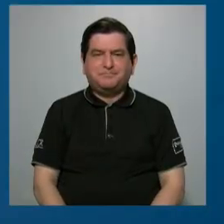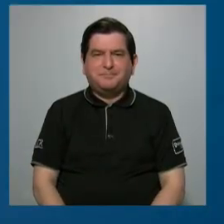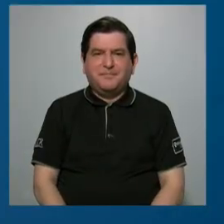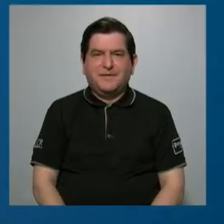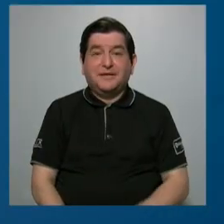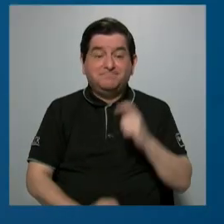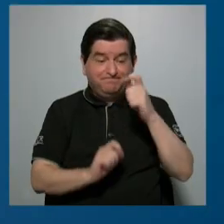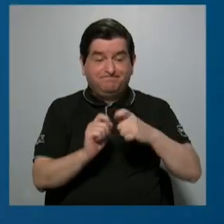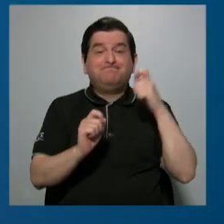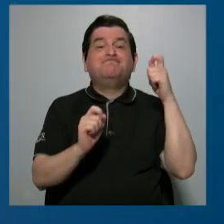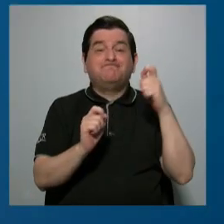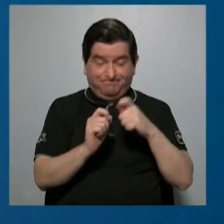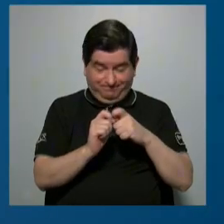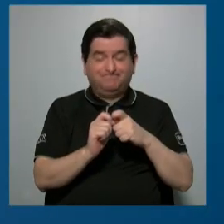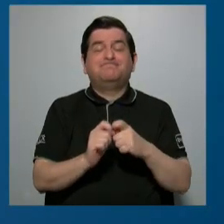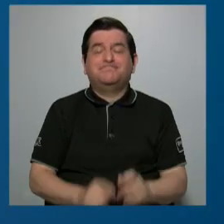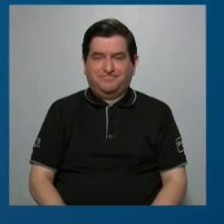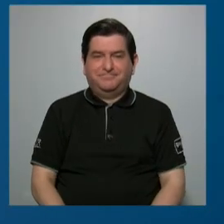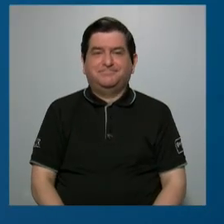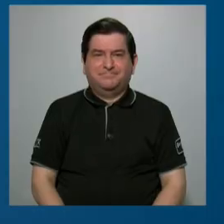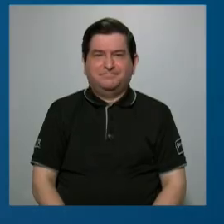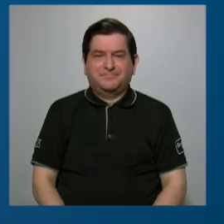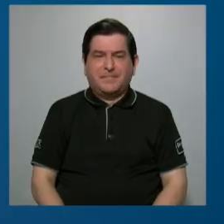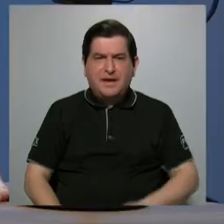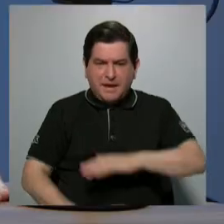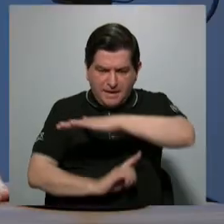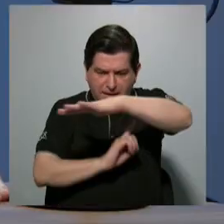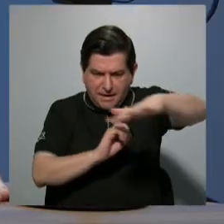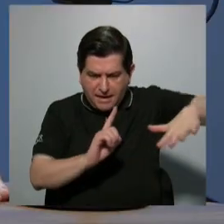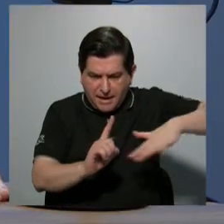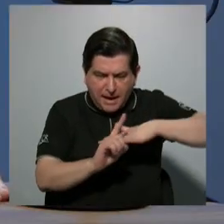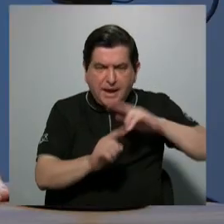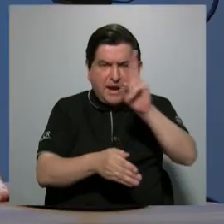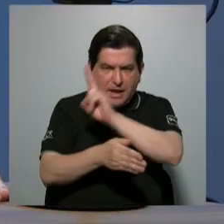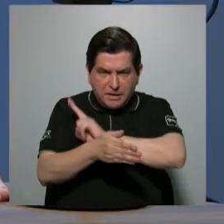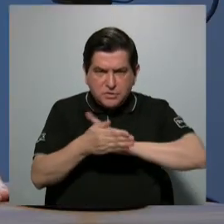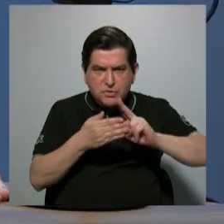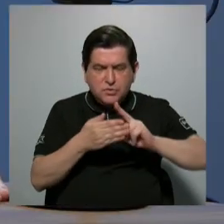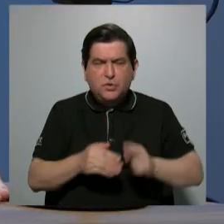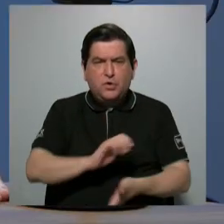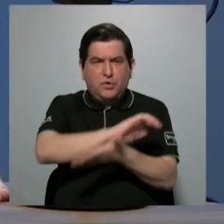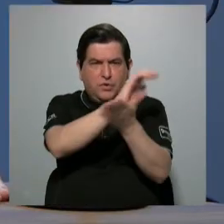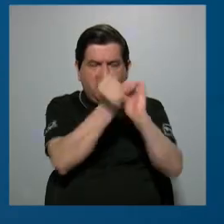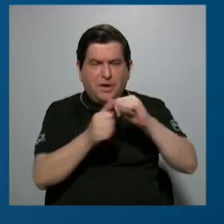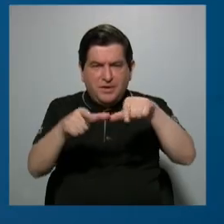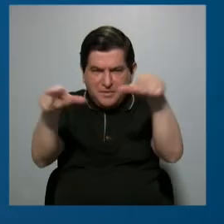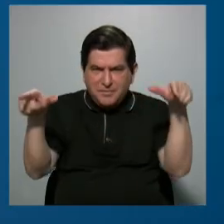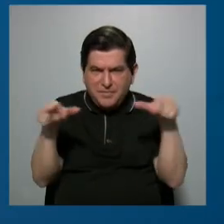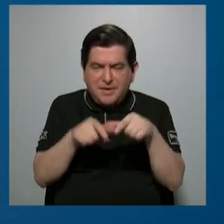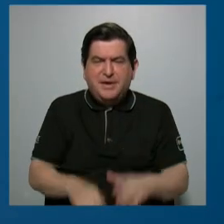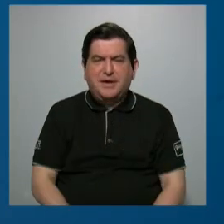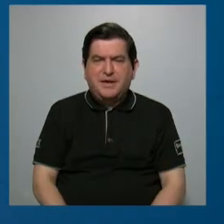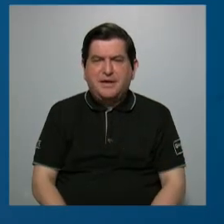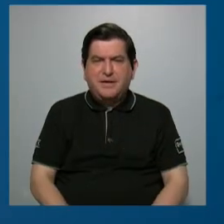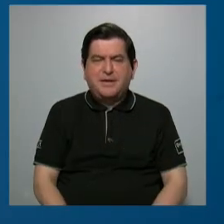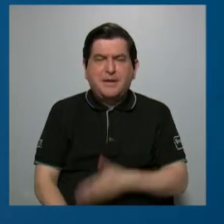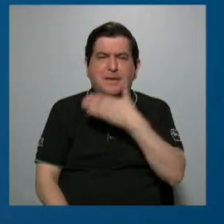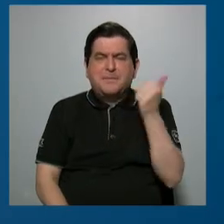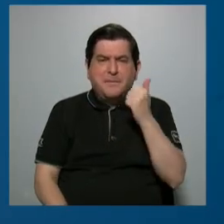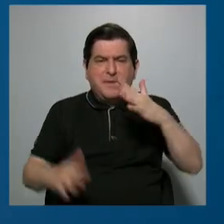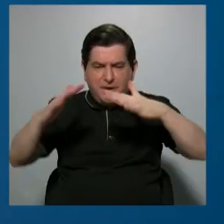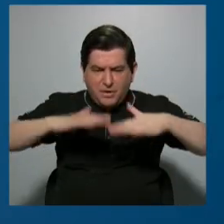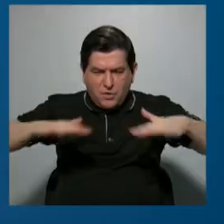fue precisamente eso, ¿no? Convertir el entorno inmediato de la universidad en un lugar donde las mejoras en el ambiente